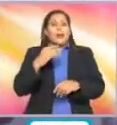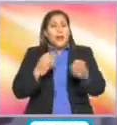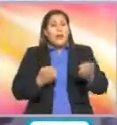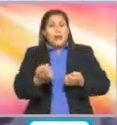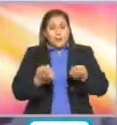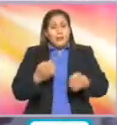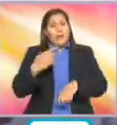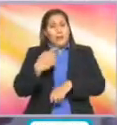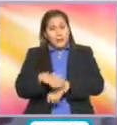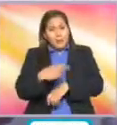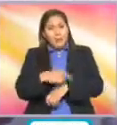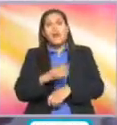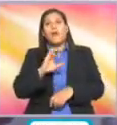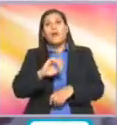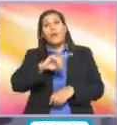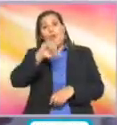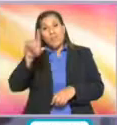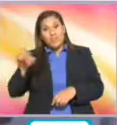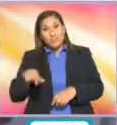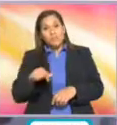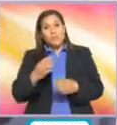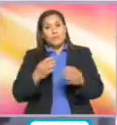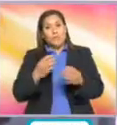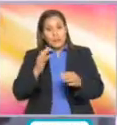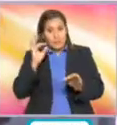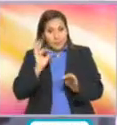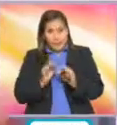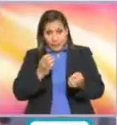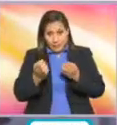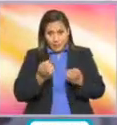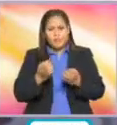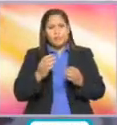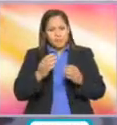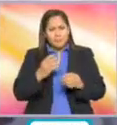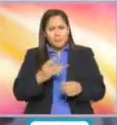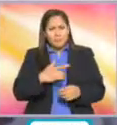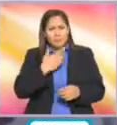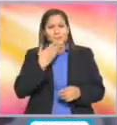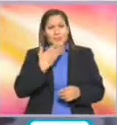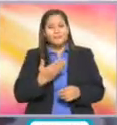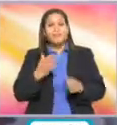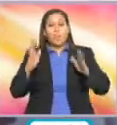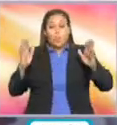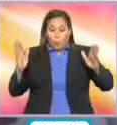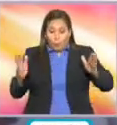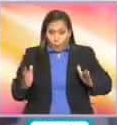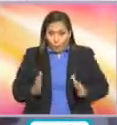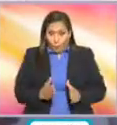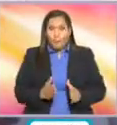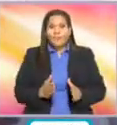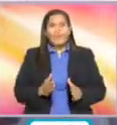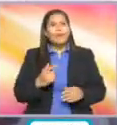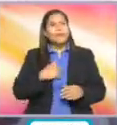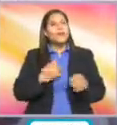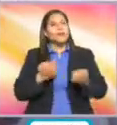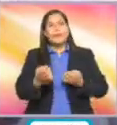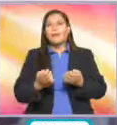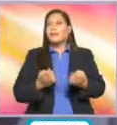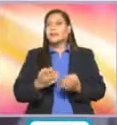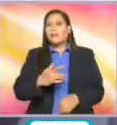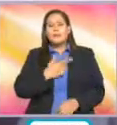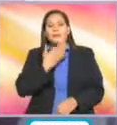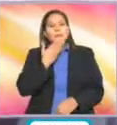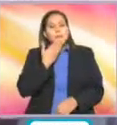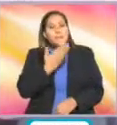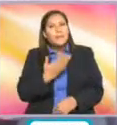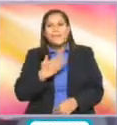algo es. que además ya no solamente tiene el objetivo, por ejemplo, de bajar de peso y eso, sino a la hora de realizarlo se siente bien, Así es. ¿no? Entonces,